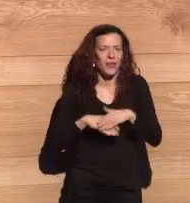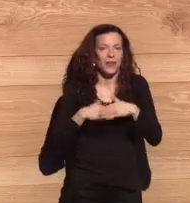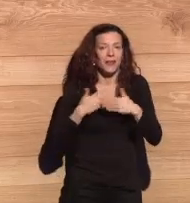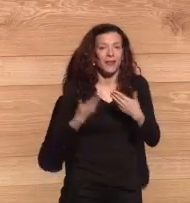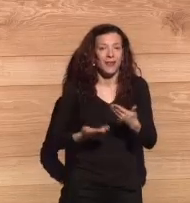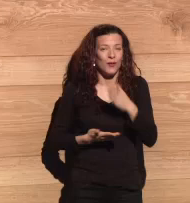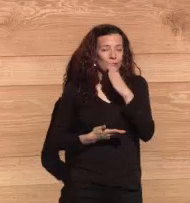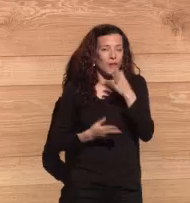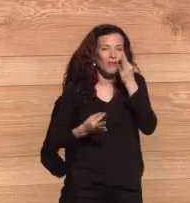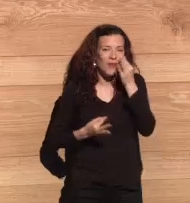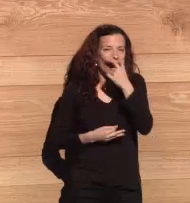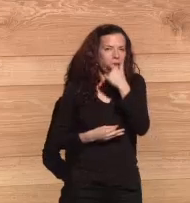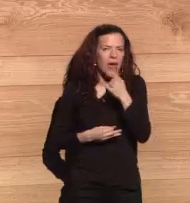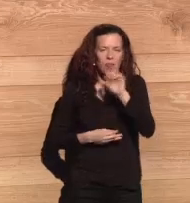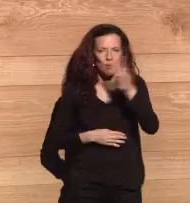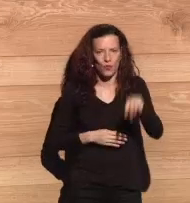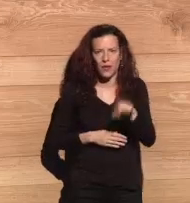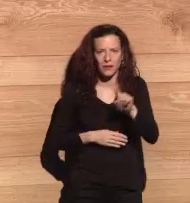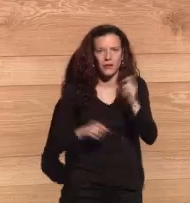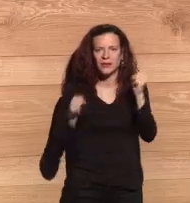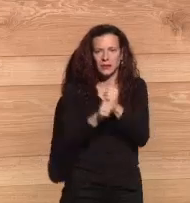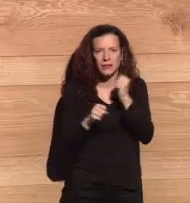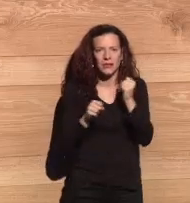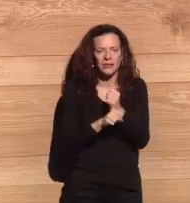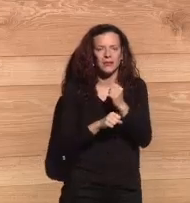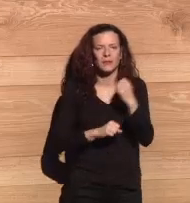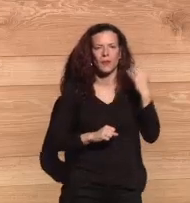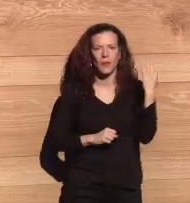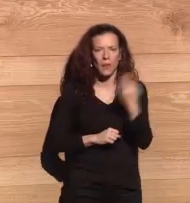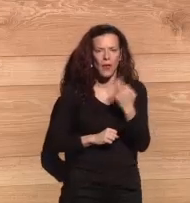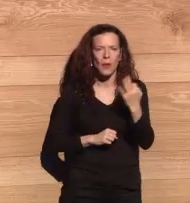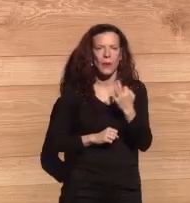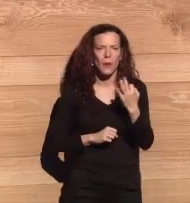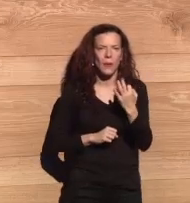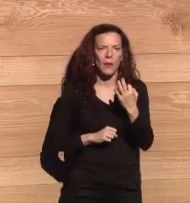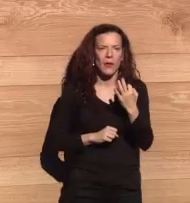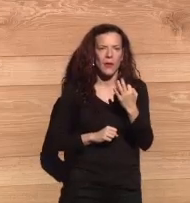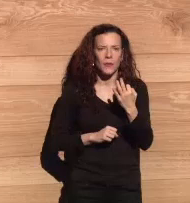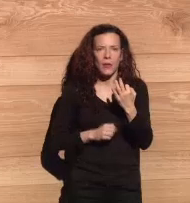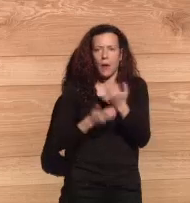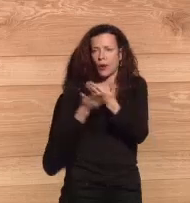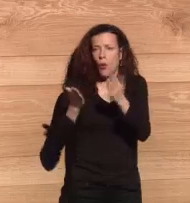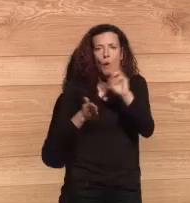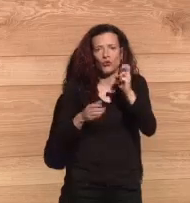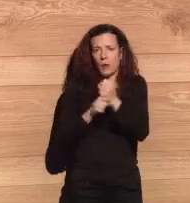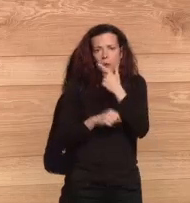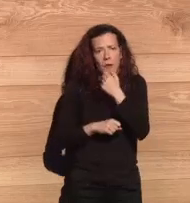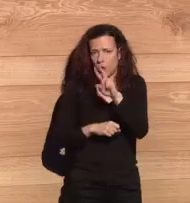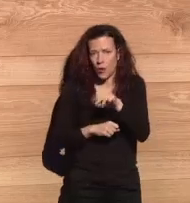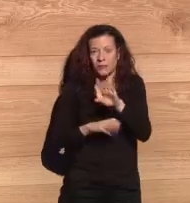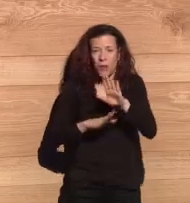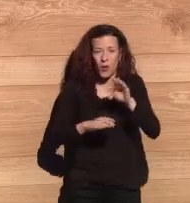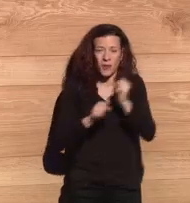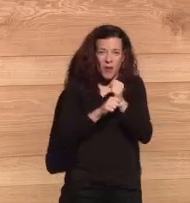Porque no es fácil, es un trabajo que, no que los otros trabajos sean fáciles, pero es un